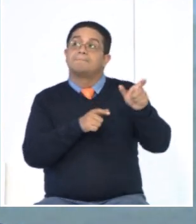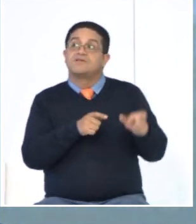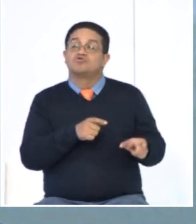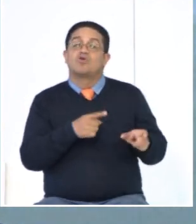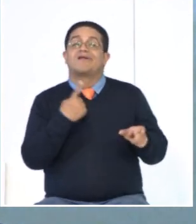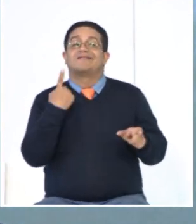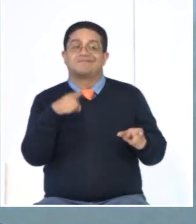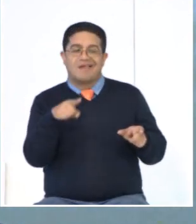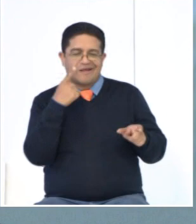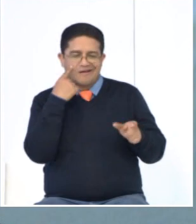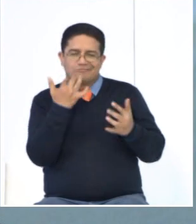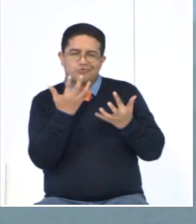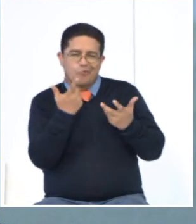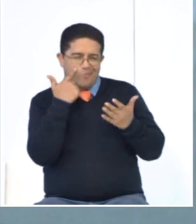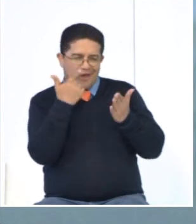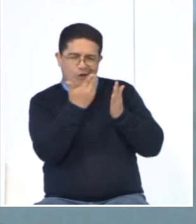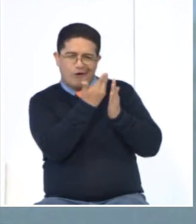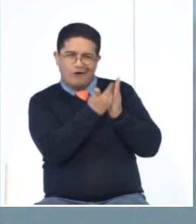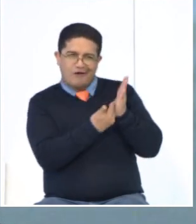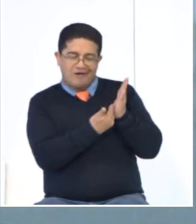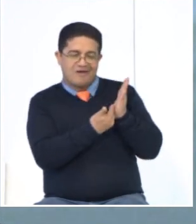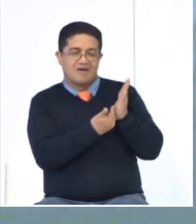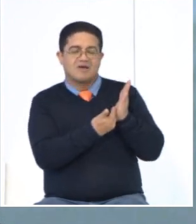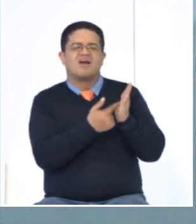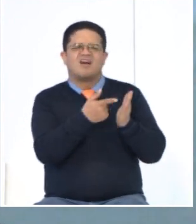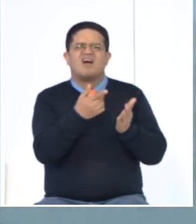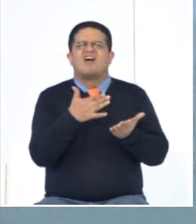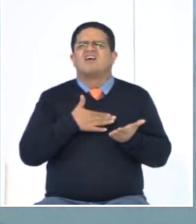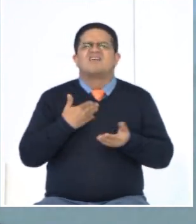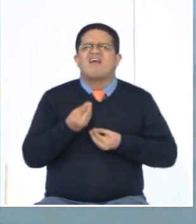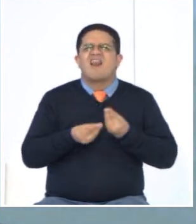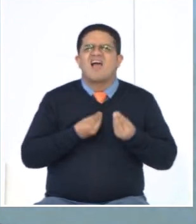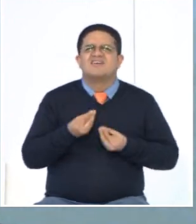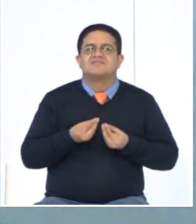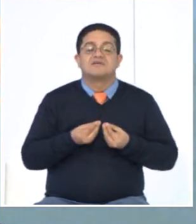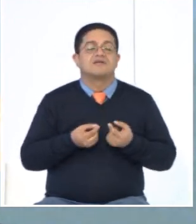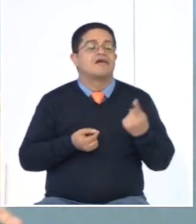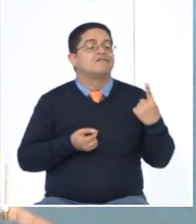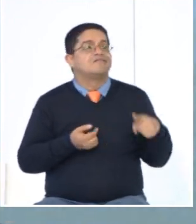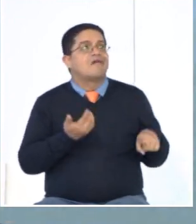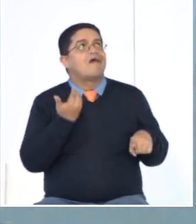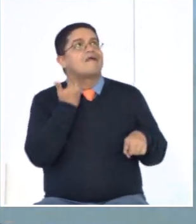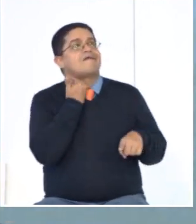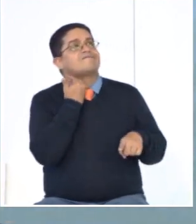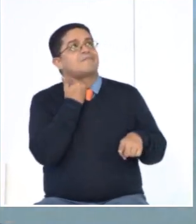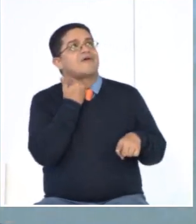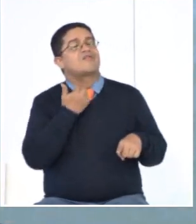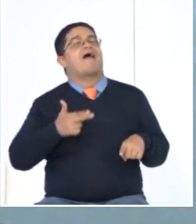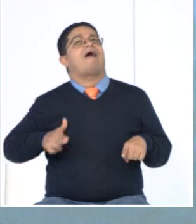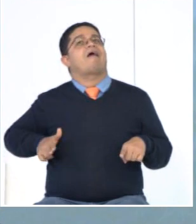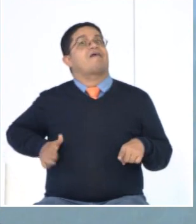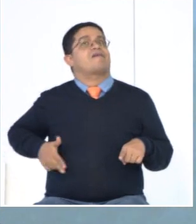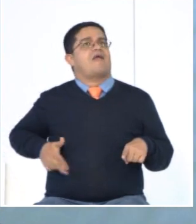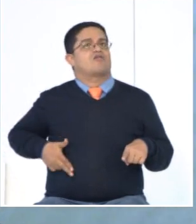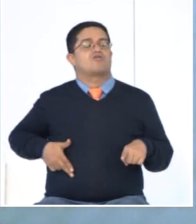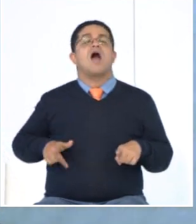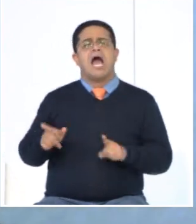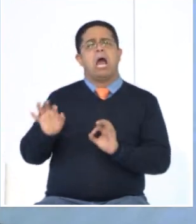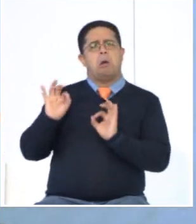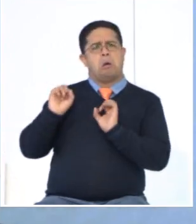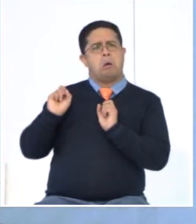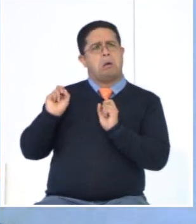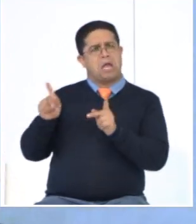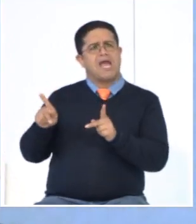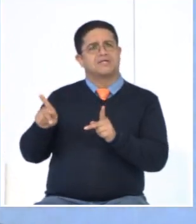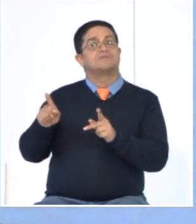estos valores, ¿qué podemos hacer? Ok, ¿qué diagnóstico quieres hacer? Tiene una patología en el hígado. Ok, perfecto, entonces vamos a